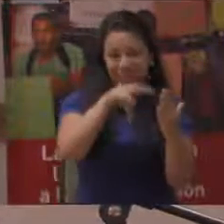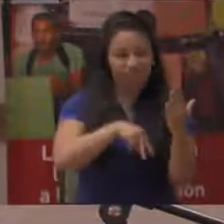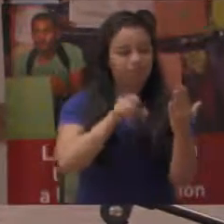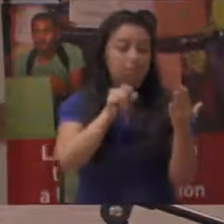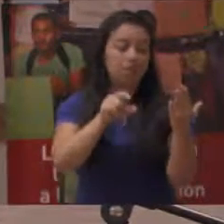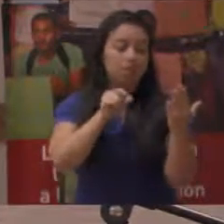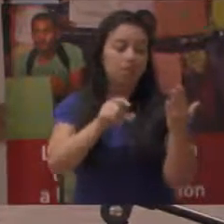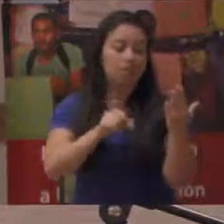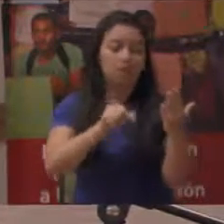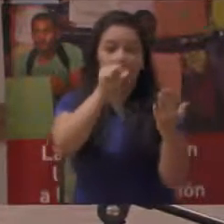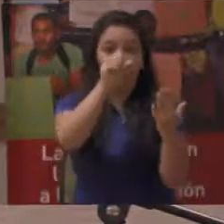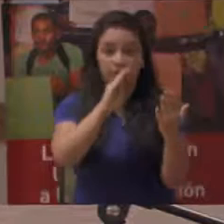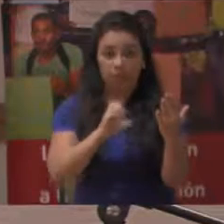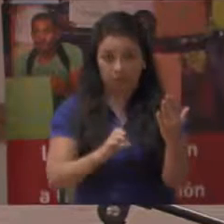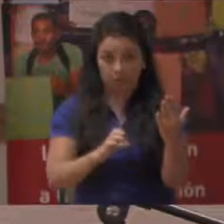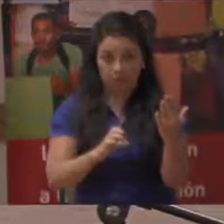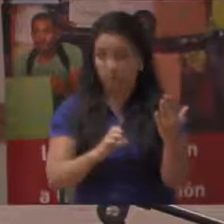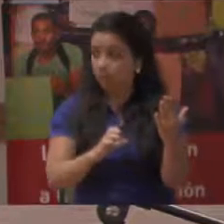por números? ABC.